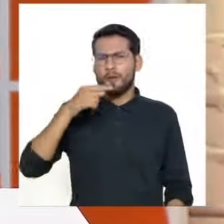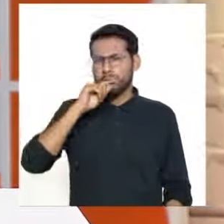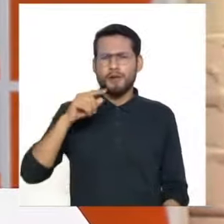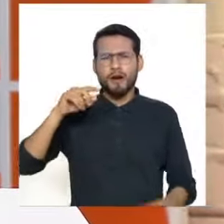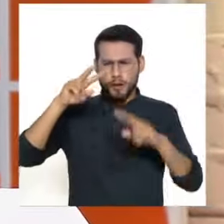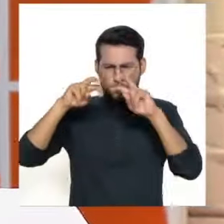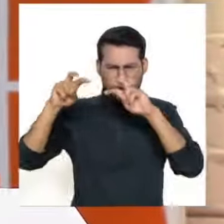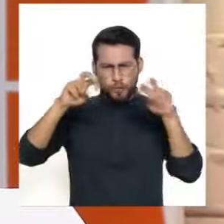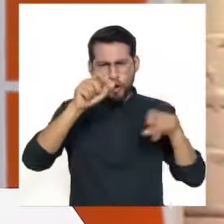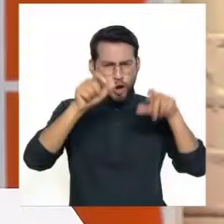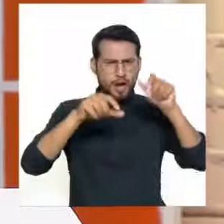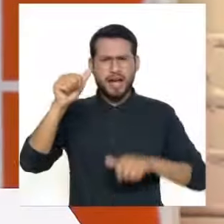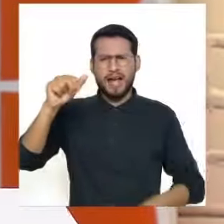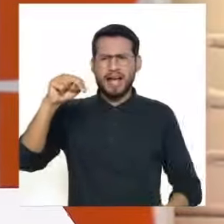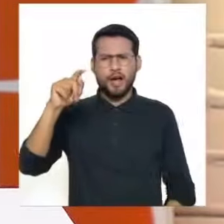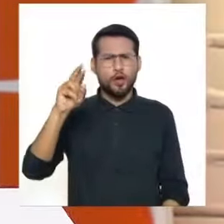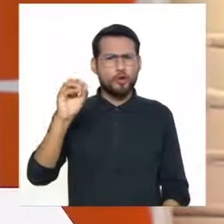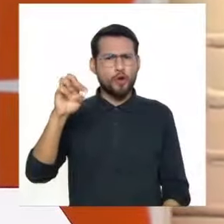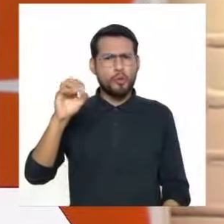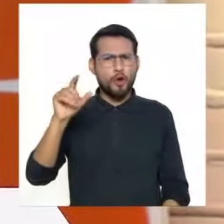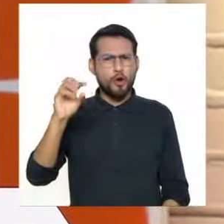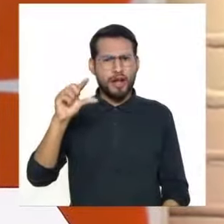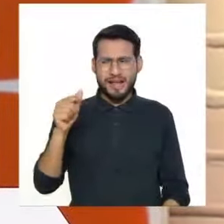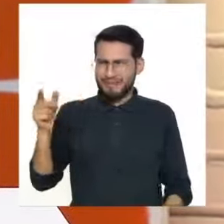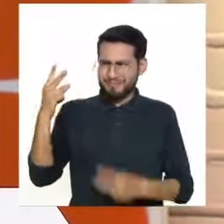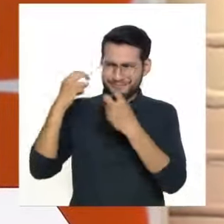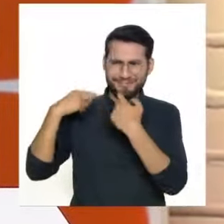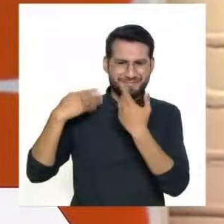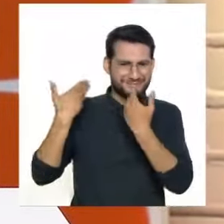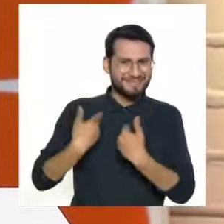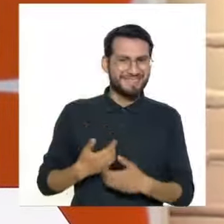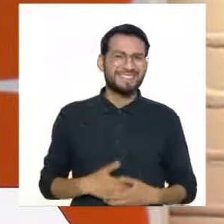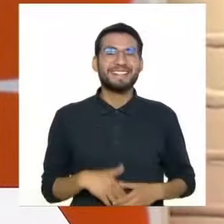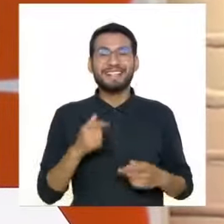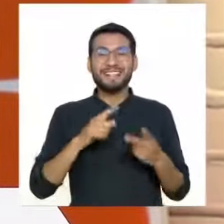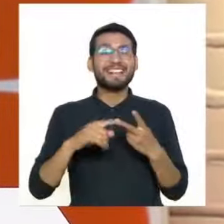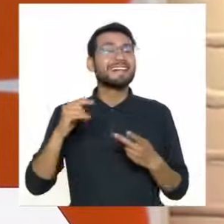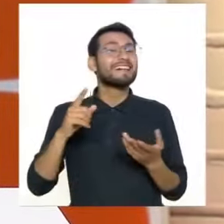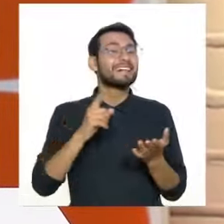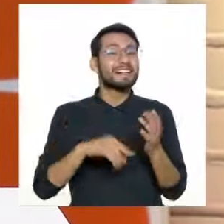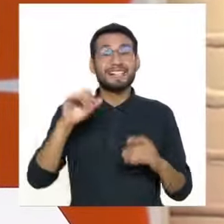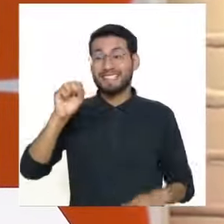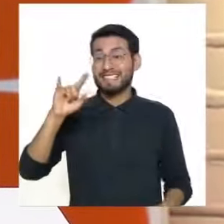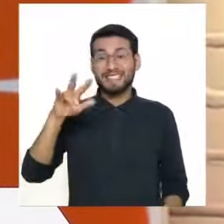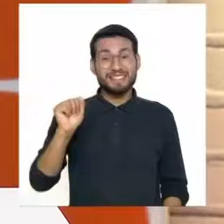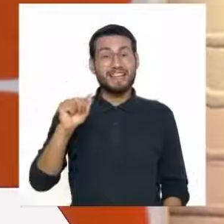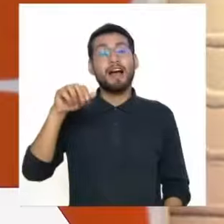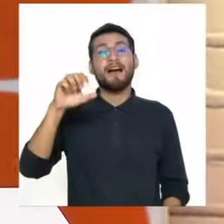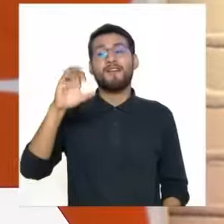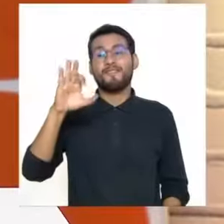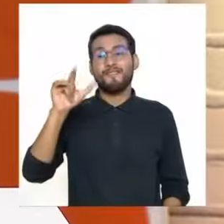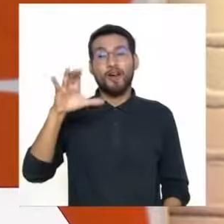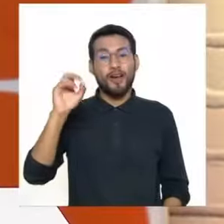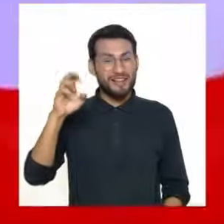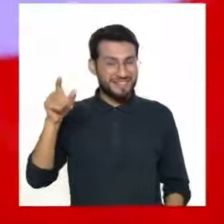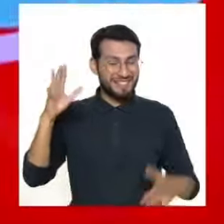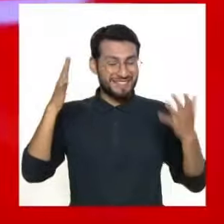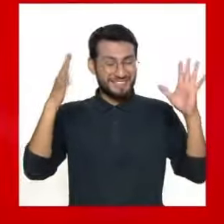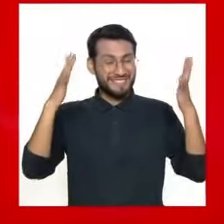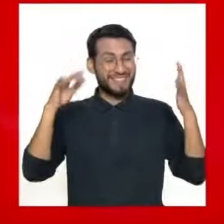Empezando por ahí antropóloga qué maravilla voy a hacer que me estudie los cantante soprano Es Silvia Falcón en más